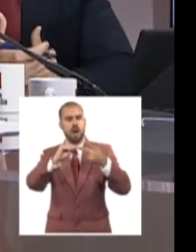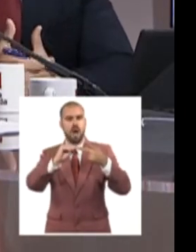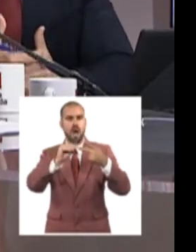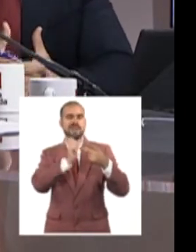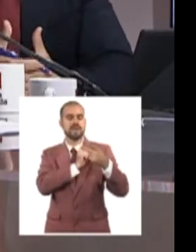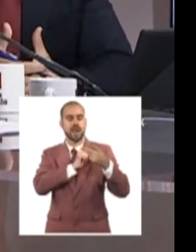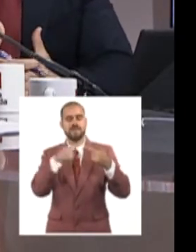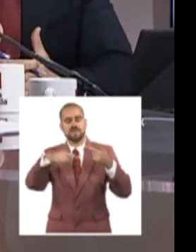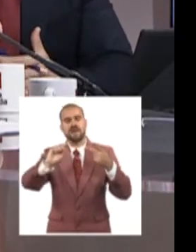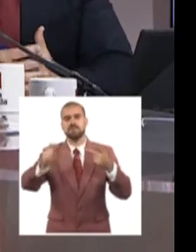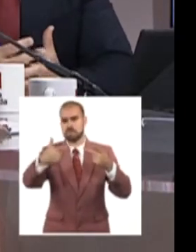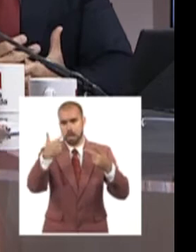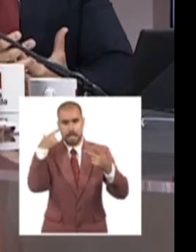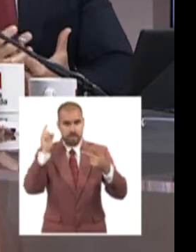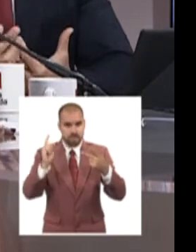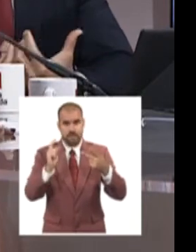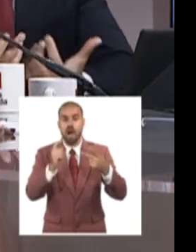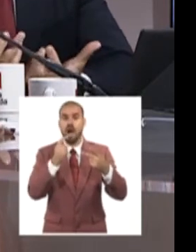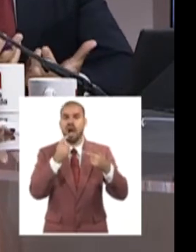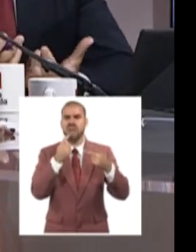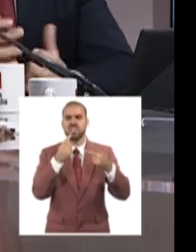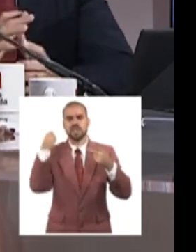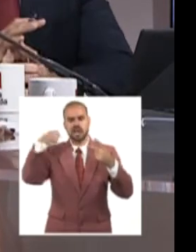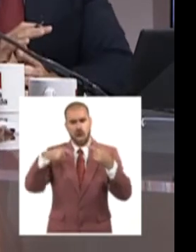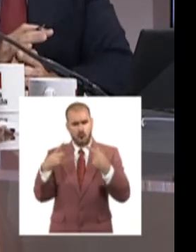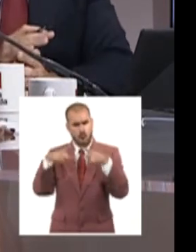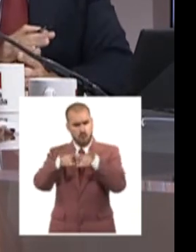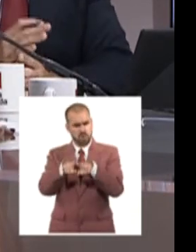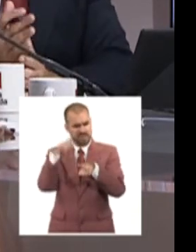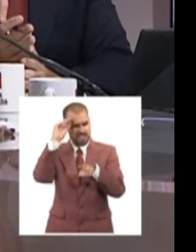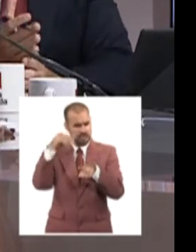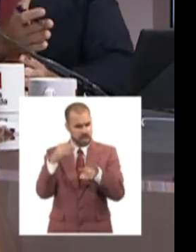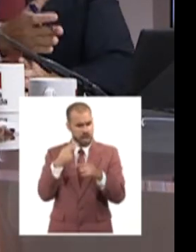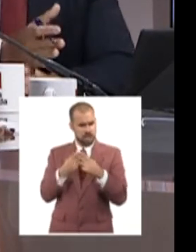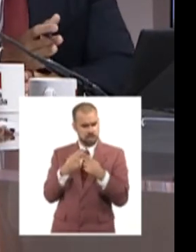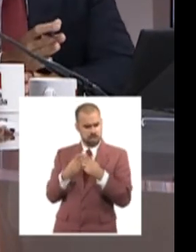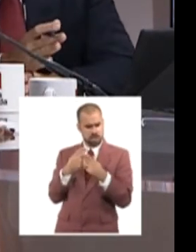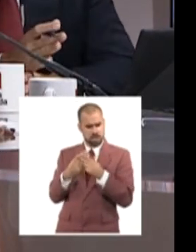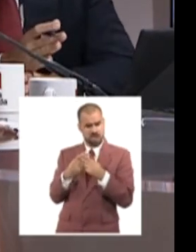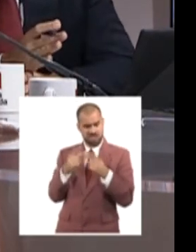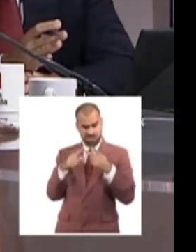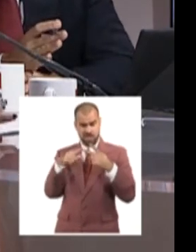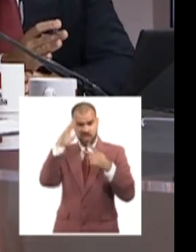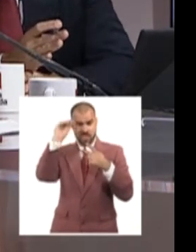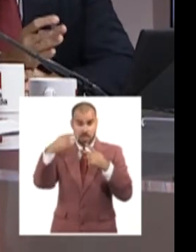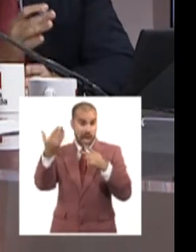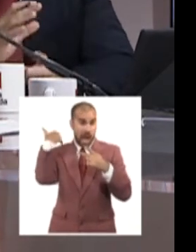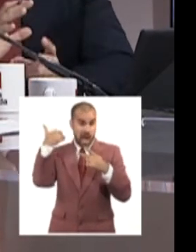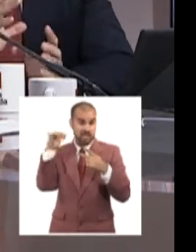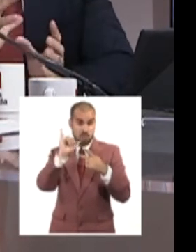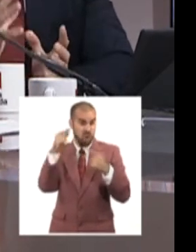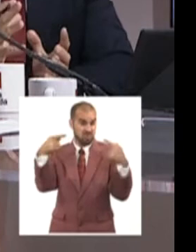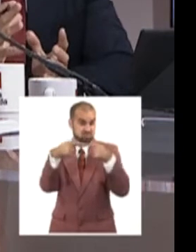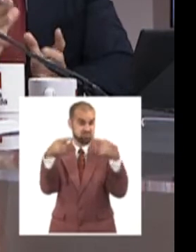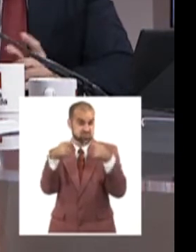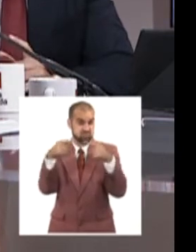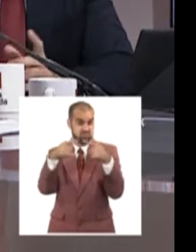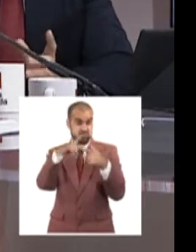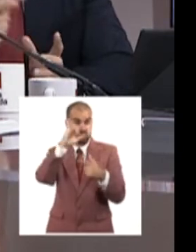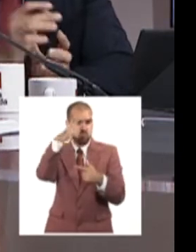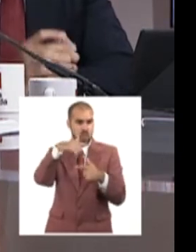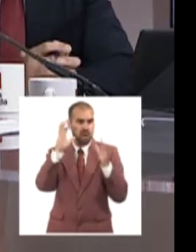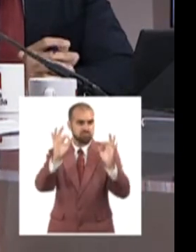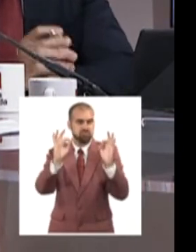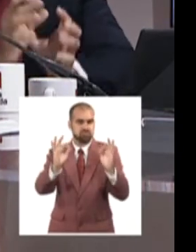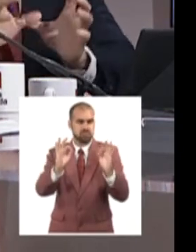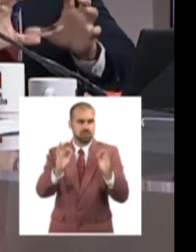este paso como lo valoras es arriesgado estamos hablando de alguien que fue un enemigo político en su momento creo que